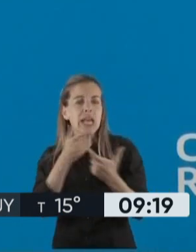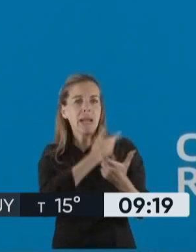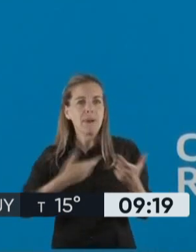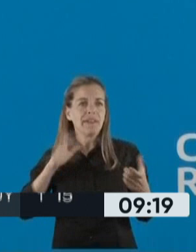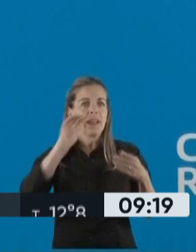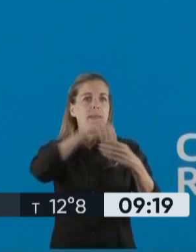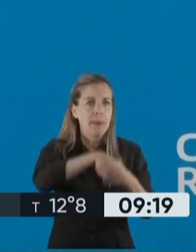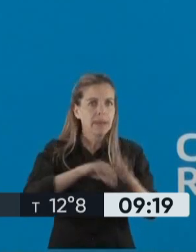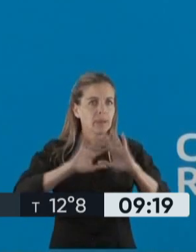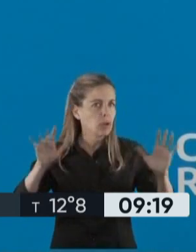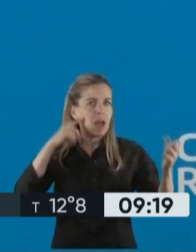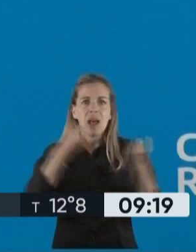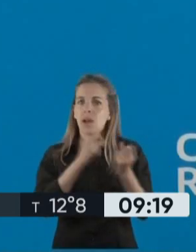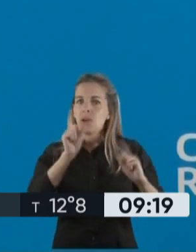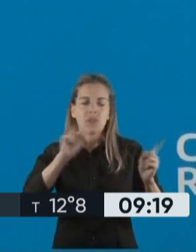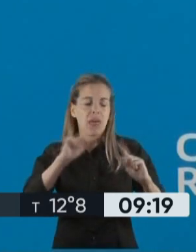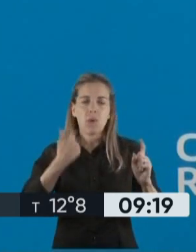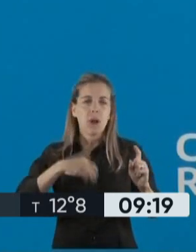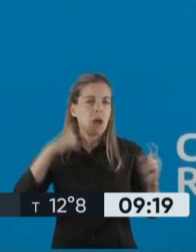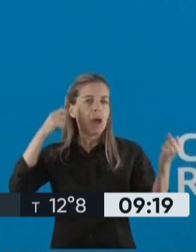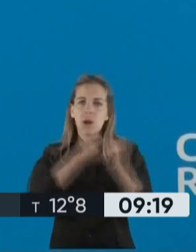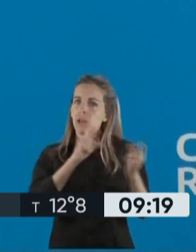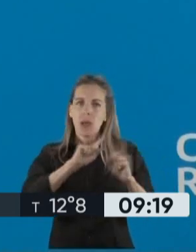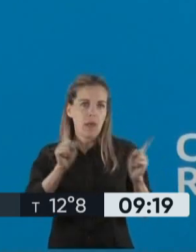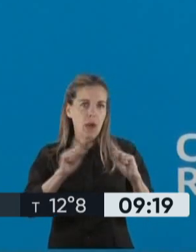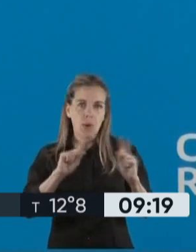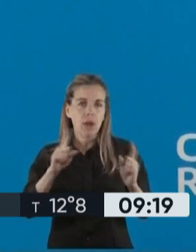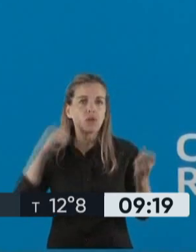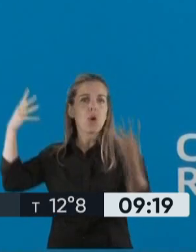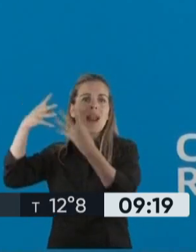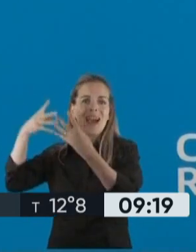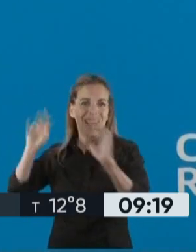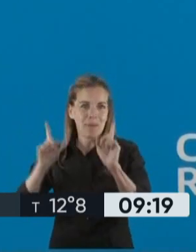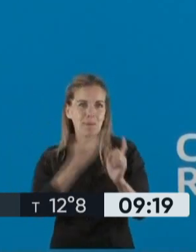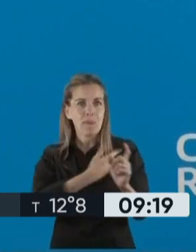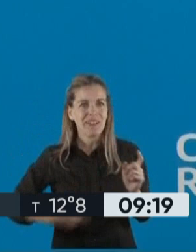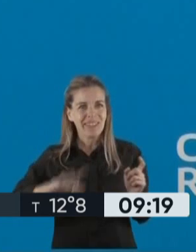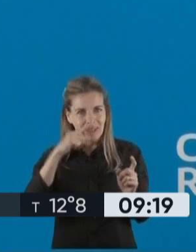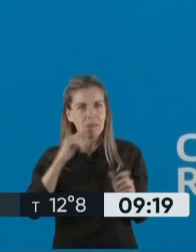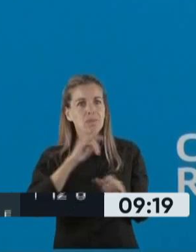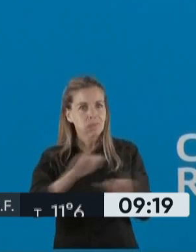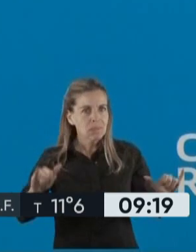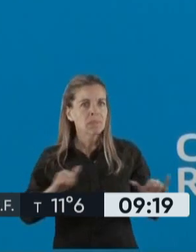parte, condenó la invasión en las Naciones Unidas y así también lo sostuvo el presidente en cada una de las